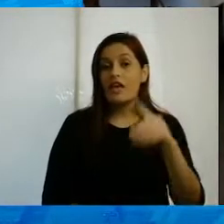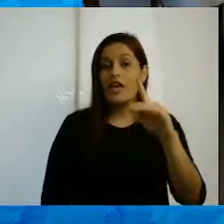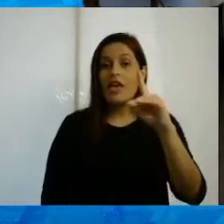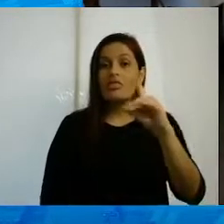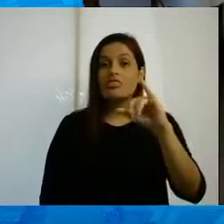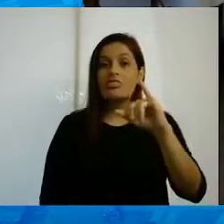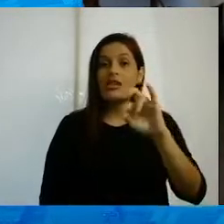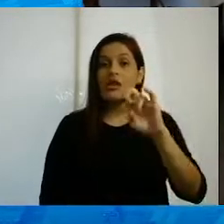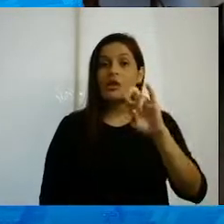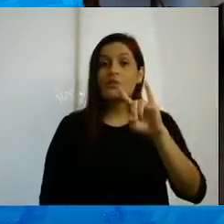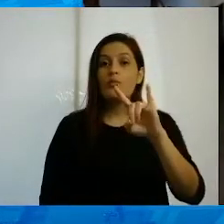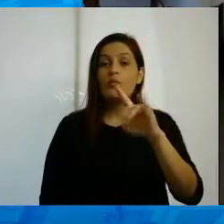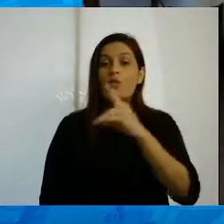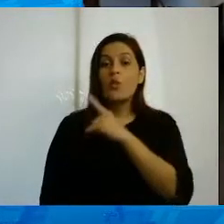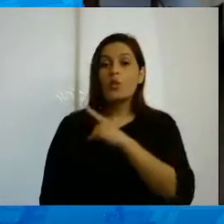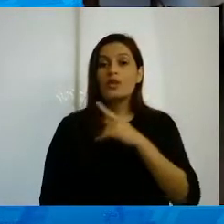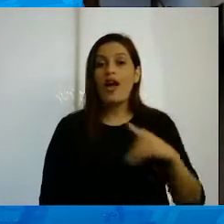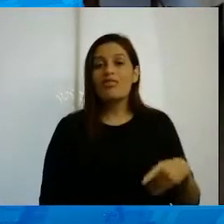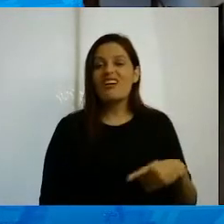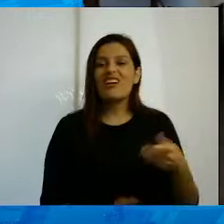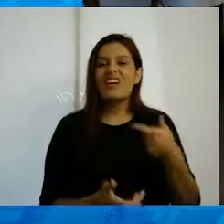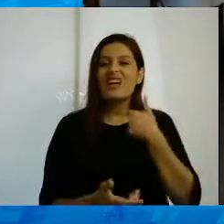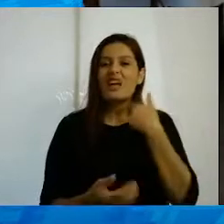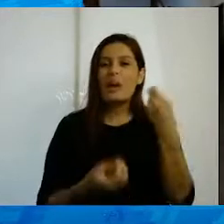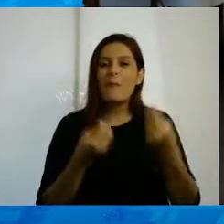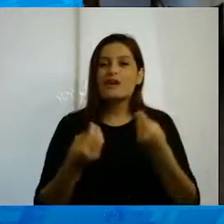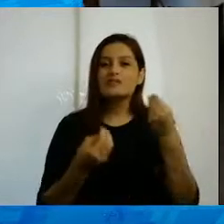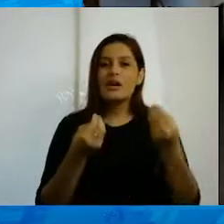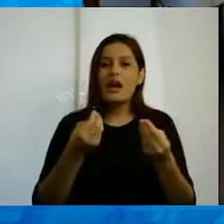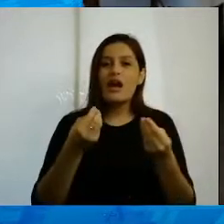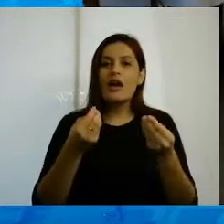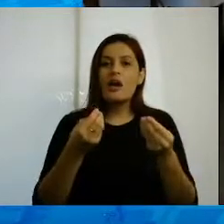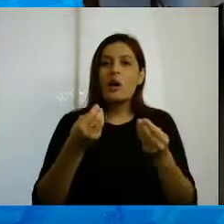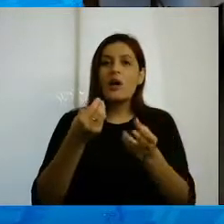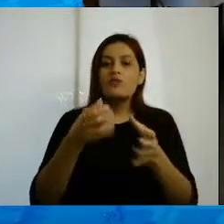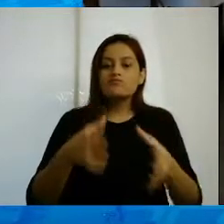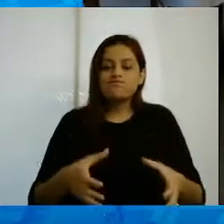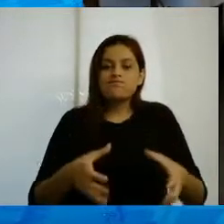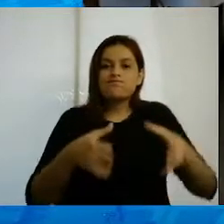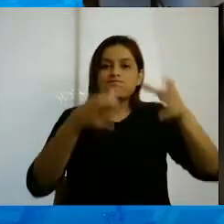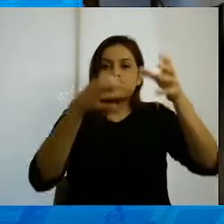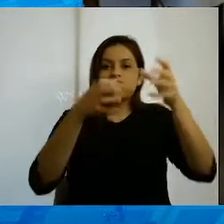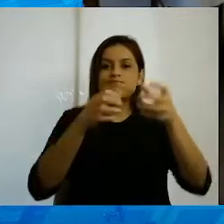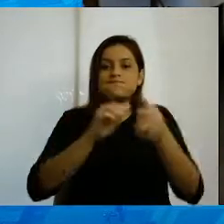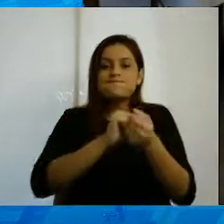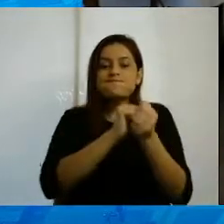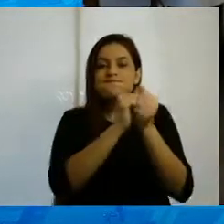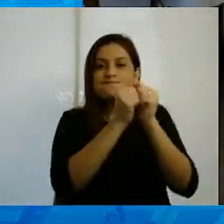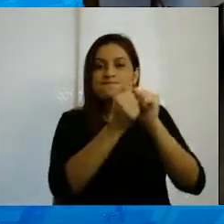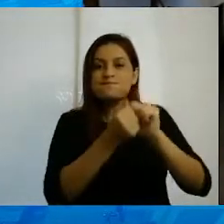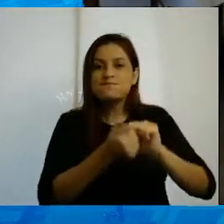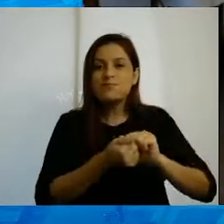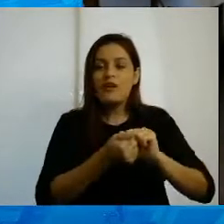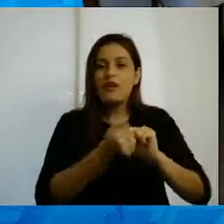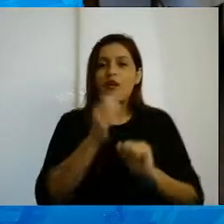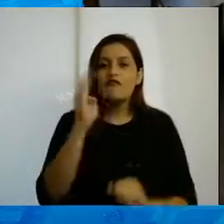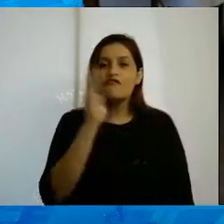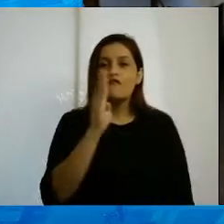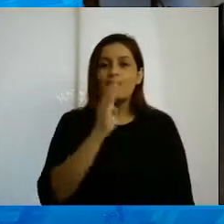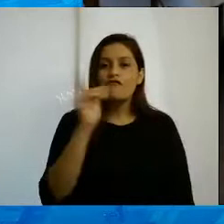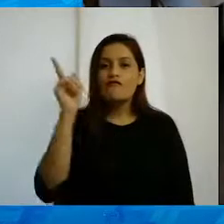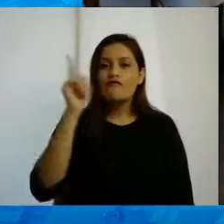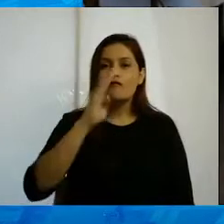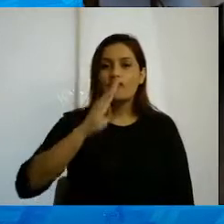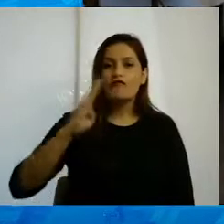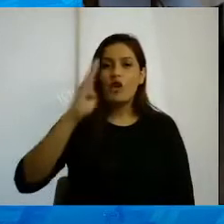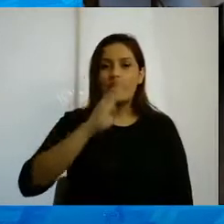también ha estado en el tema. ¿Qué pasa con la planta de tratamiento del Boyenar? Yo entiendo que esta planta no solamente tiene el problema de los olores que